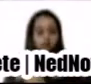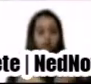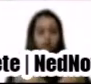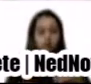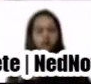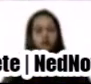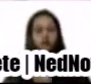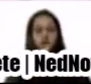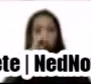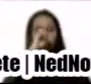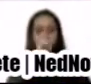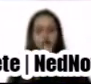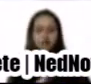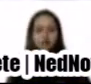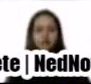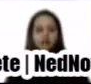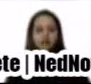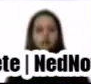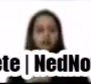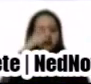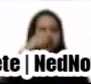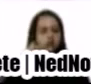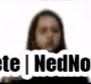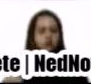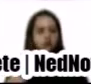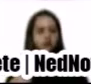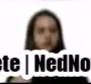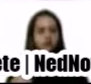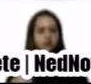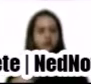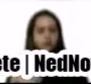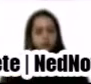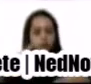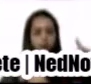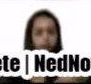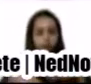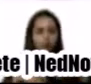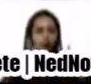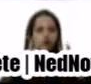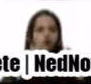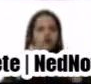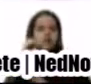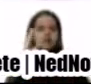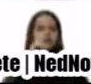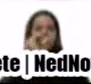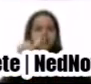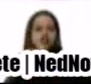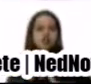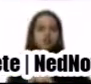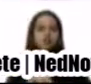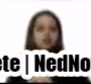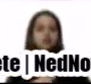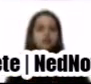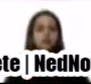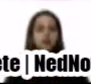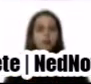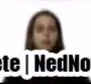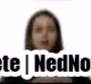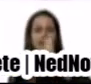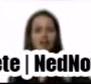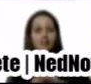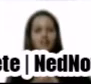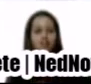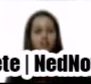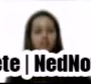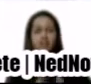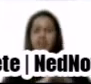dictadura opresiva y represiva, cooptando cada uno de los poderes del Estado y oprimiendo la disidencia política y